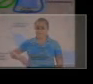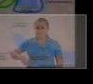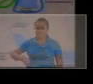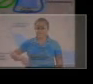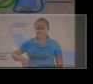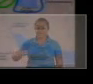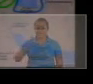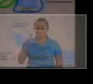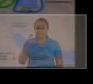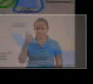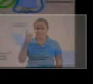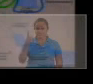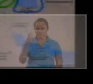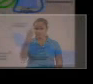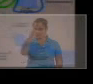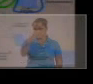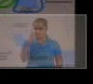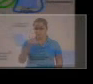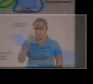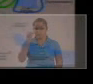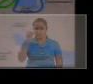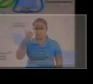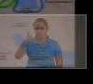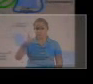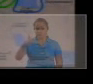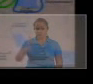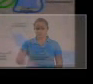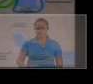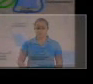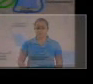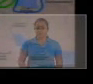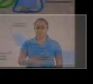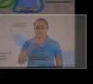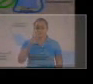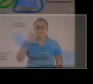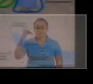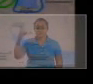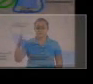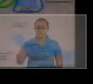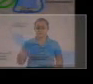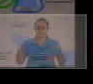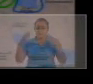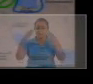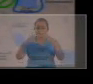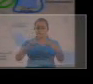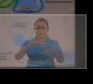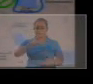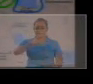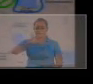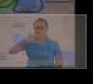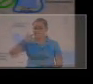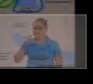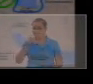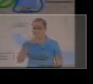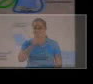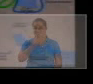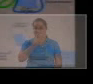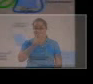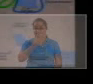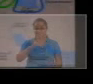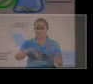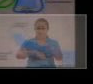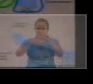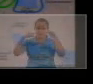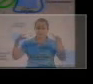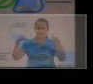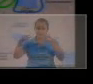al jefe soberano de la Federación Rusa, el Señor le va a prender garfios en sus quijadas y lo va a sacar